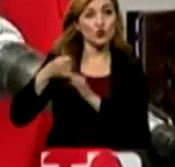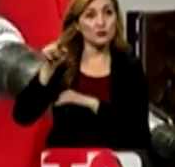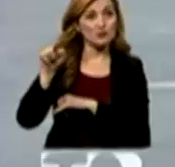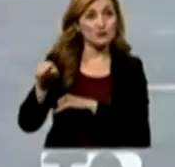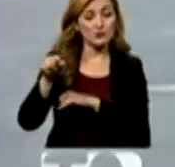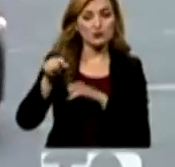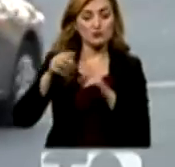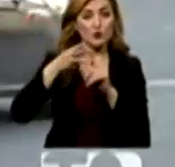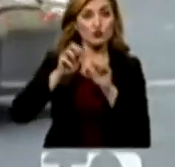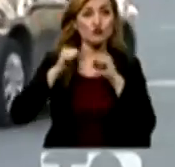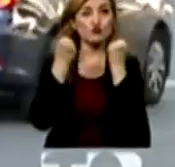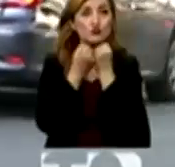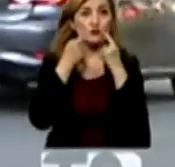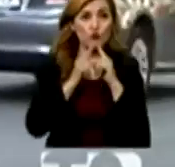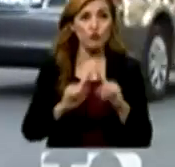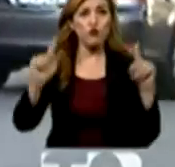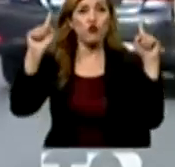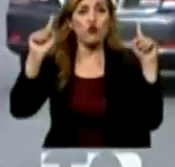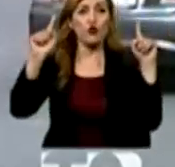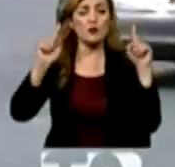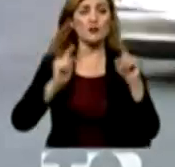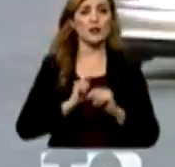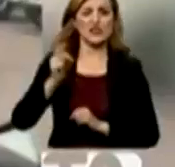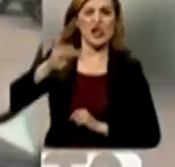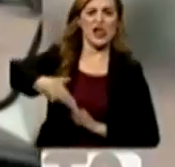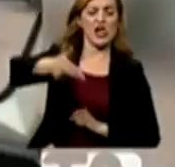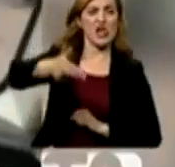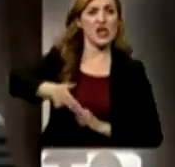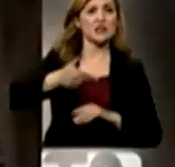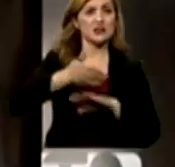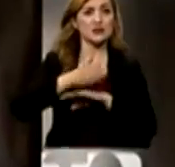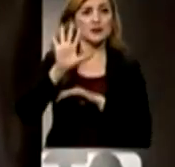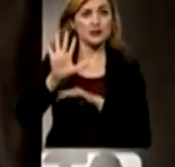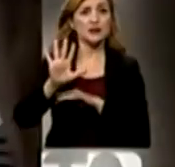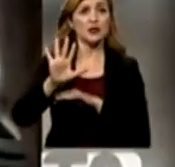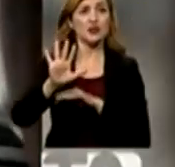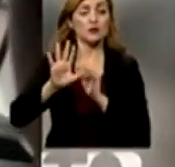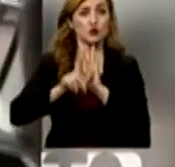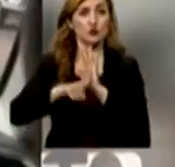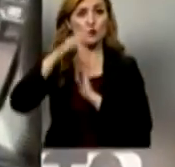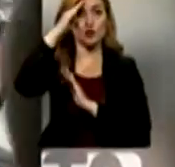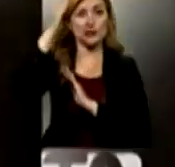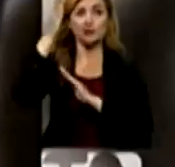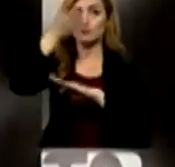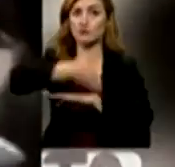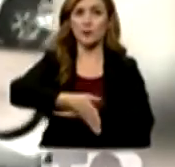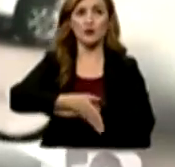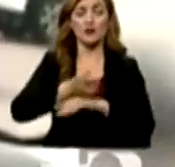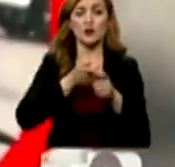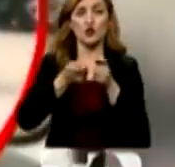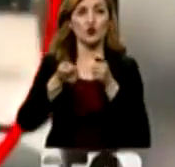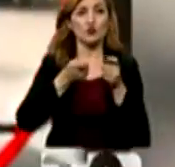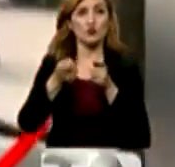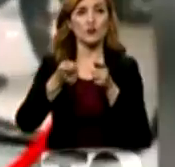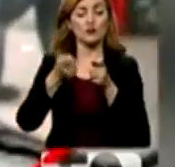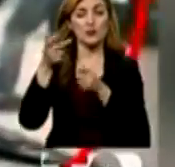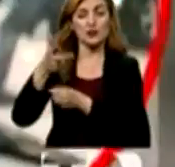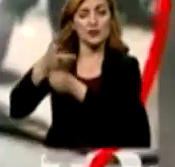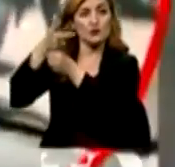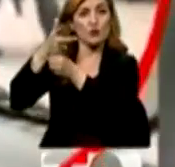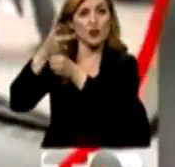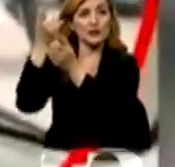ha viralizado en las redes porque fue un asalto, 5 minutos después del asalto la policía estuvo ahí. Se examinaron las cámaras,